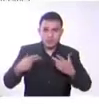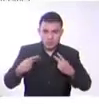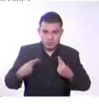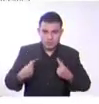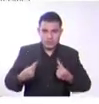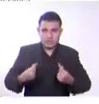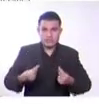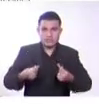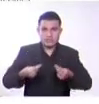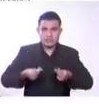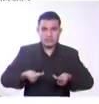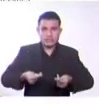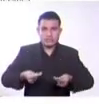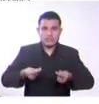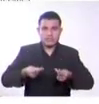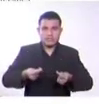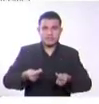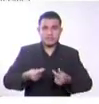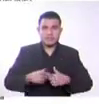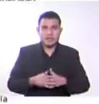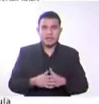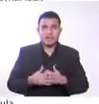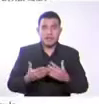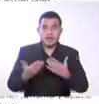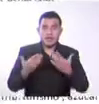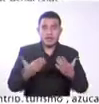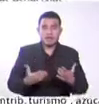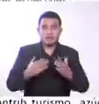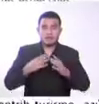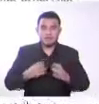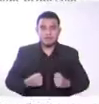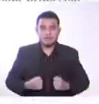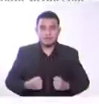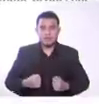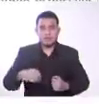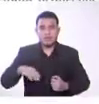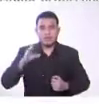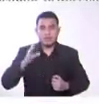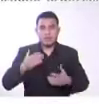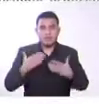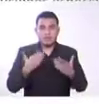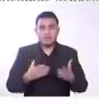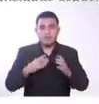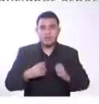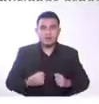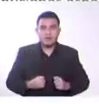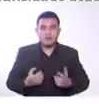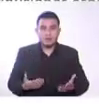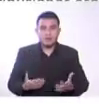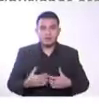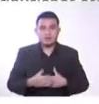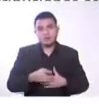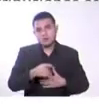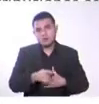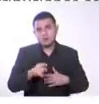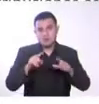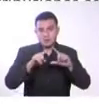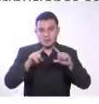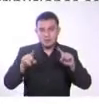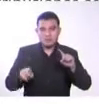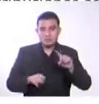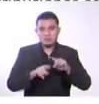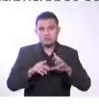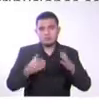dicho, que nutre al Estado? ¿El que más nutre al Estado? Pues según la lámina, Federico. Según